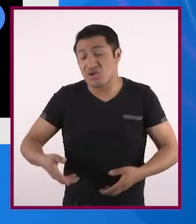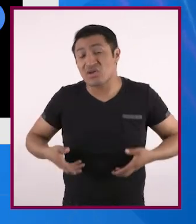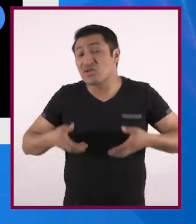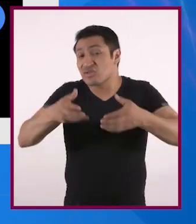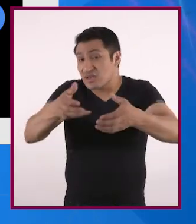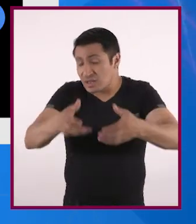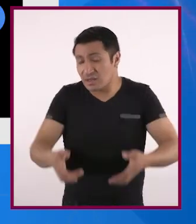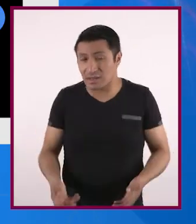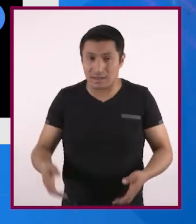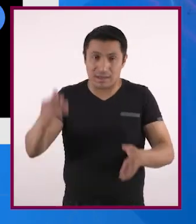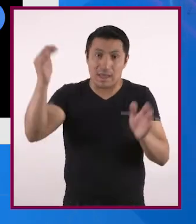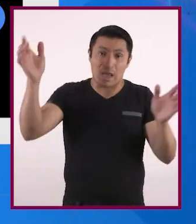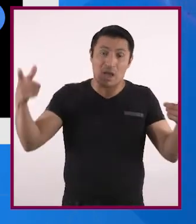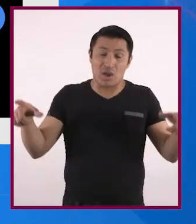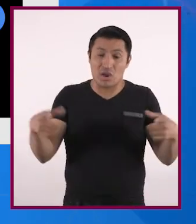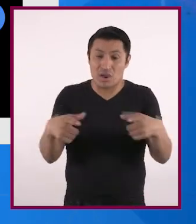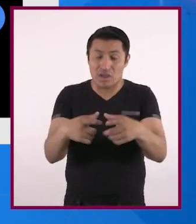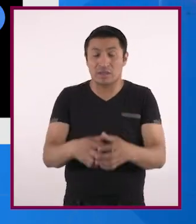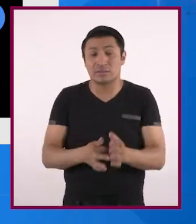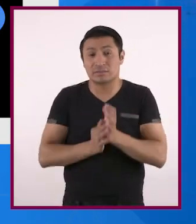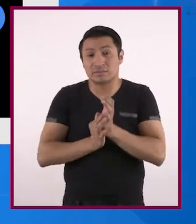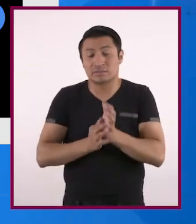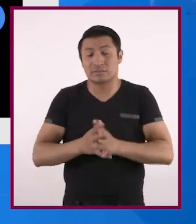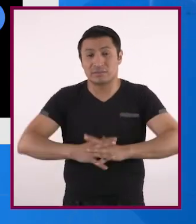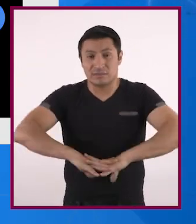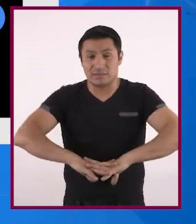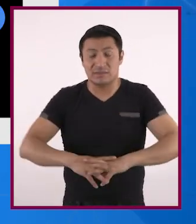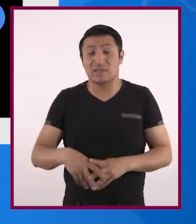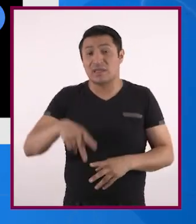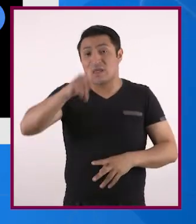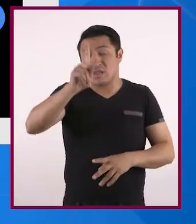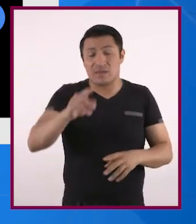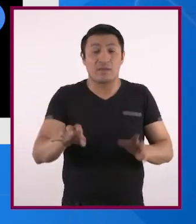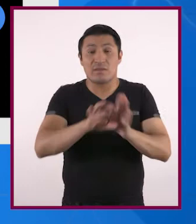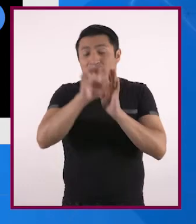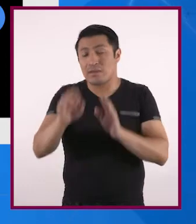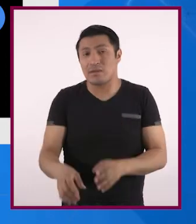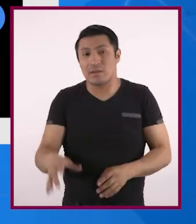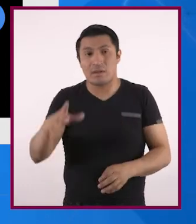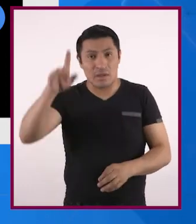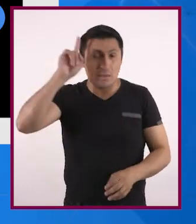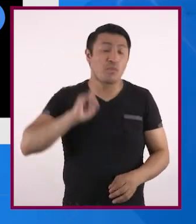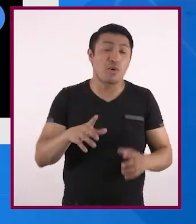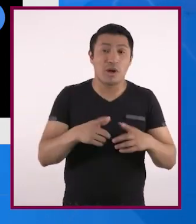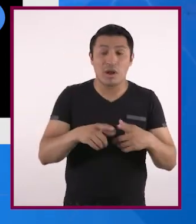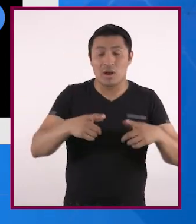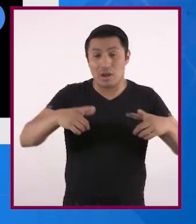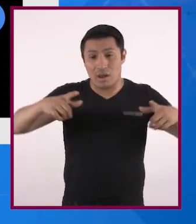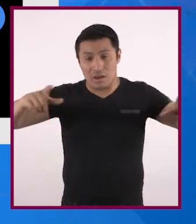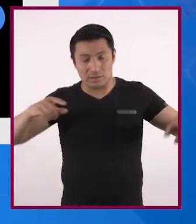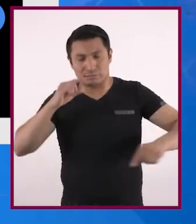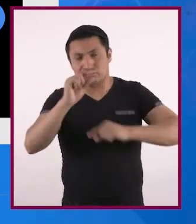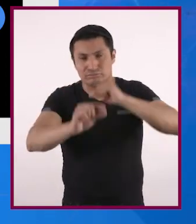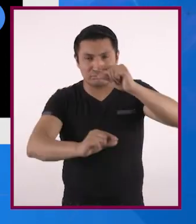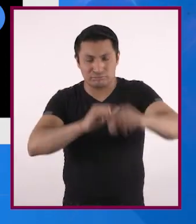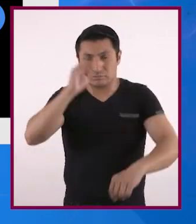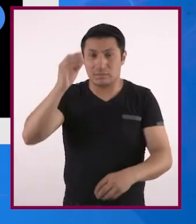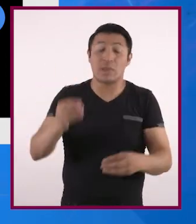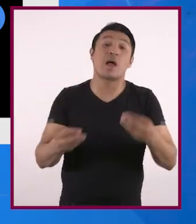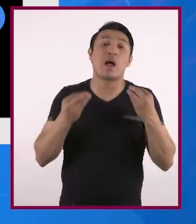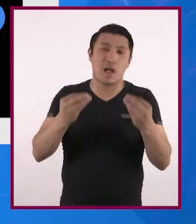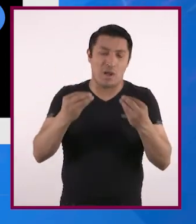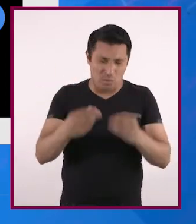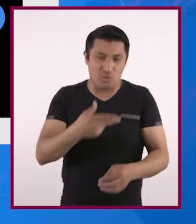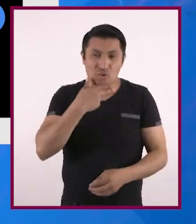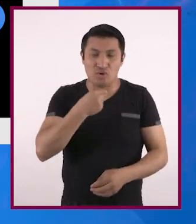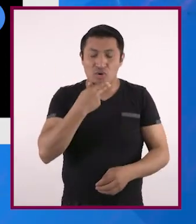muy visiblemente. Sin embargo, tiene la contraparte de que de que aumenta el número de mujeres paulatinamente, sigue siendo mayoritariamente una